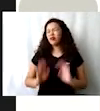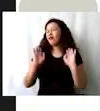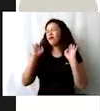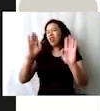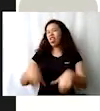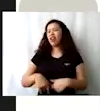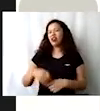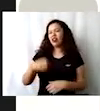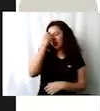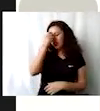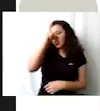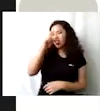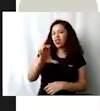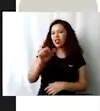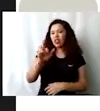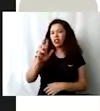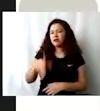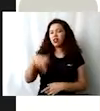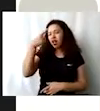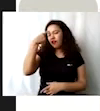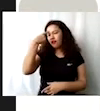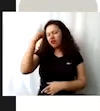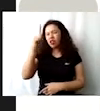La idea de Carmen es bastante simple, pero...